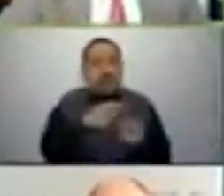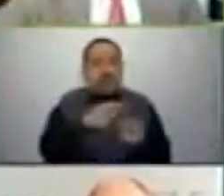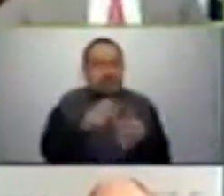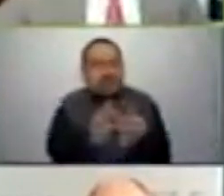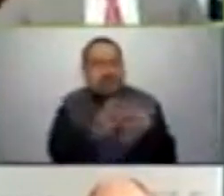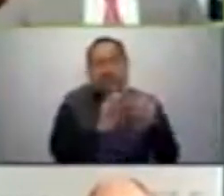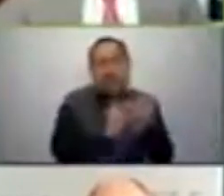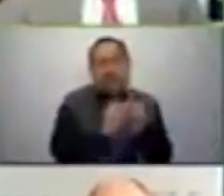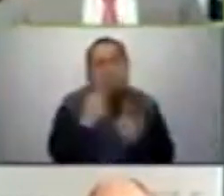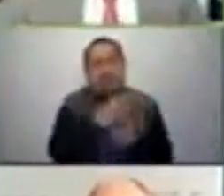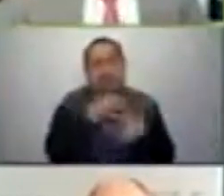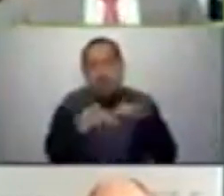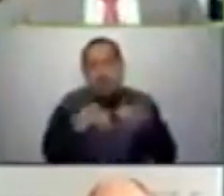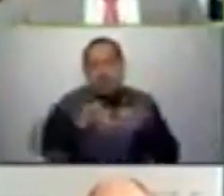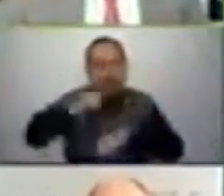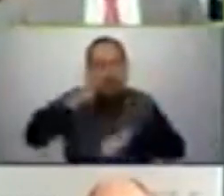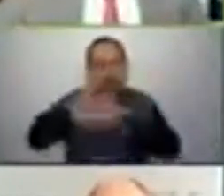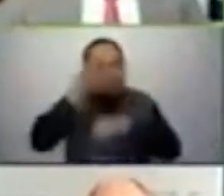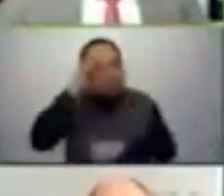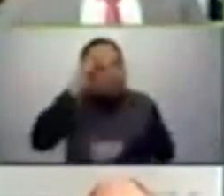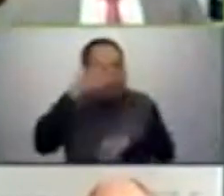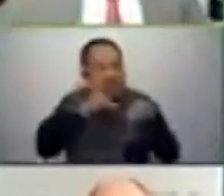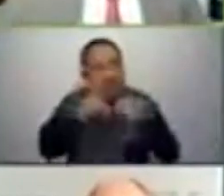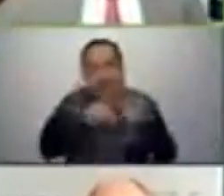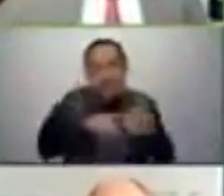de las funciones del titular de la cuenta,